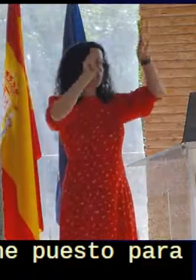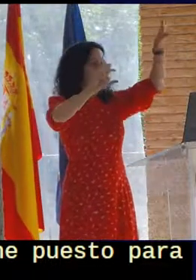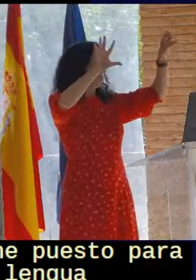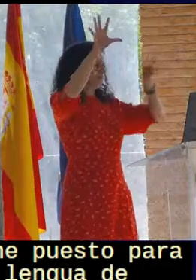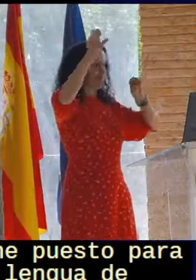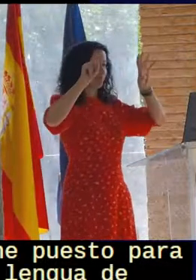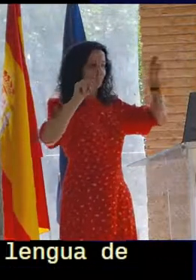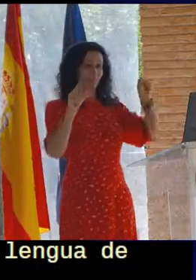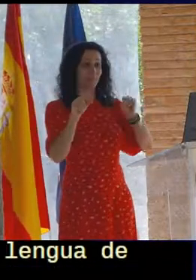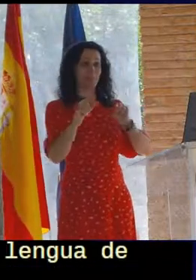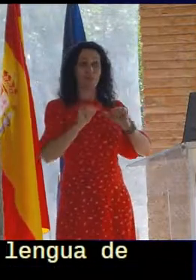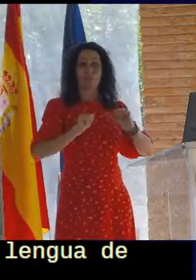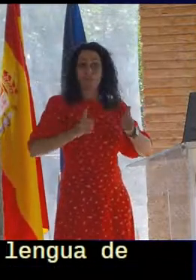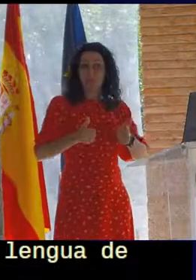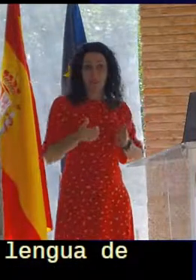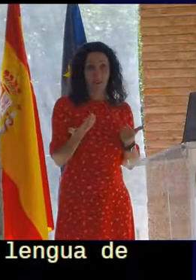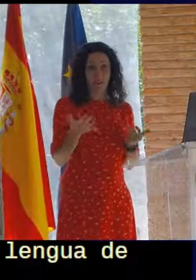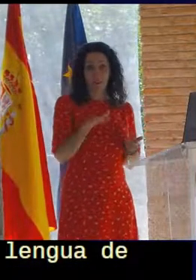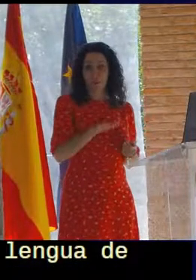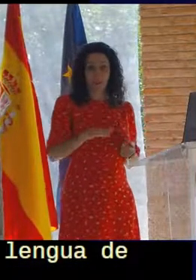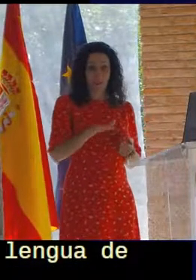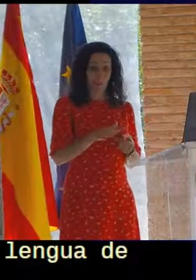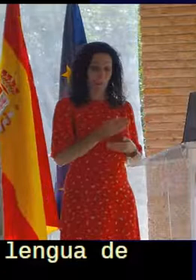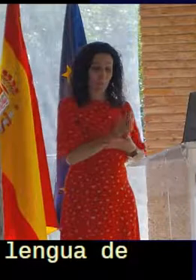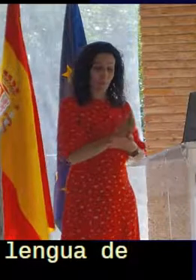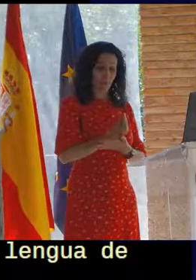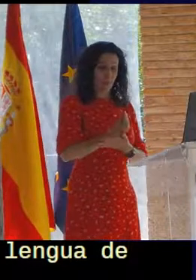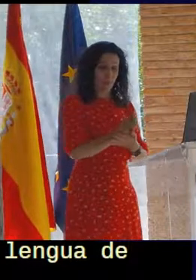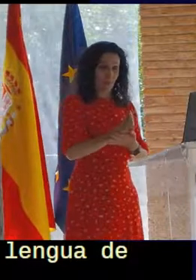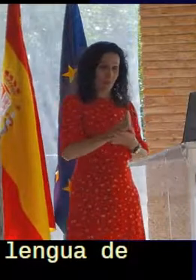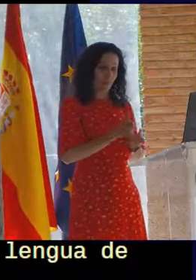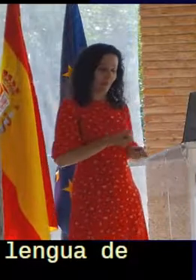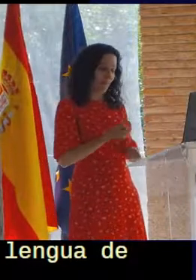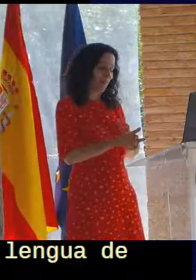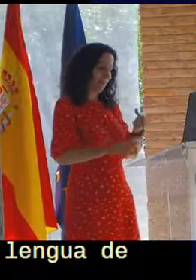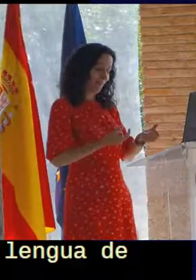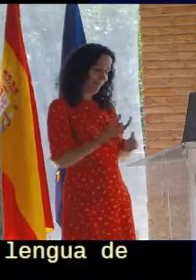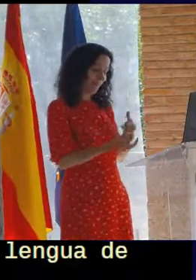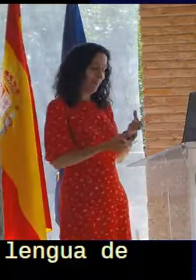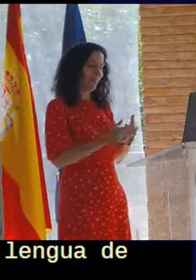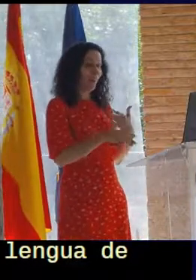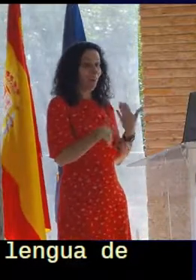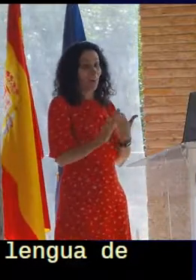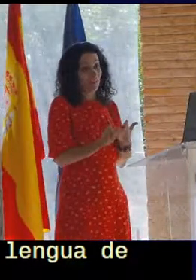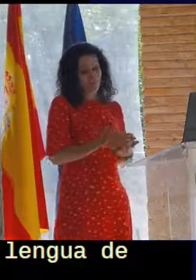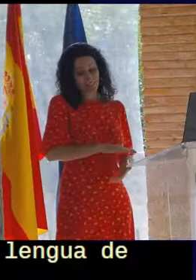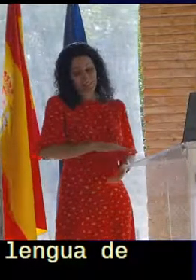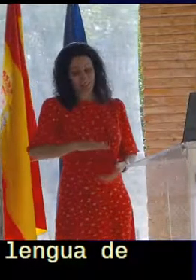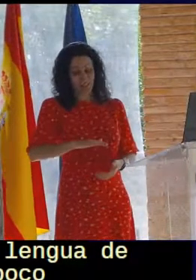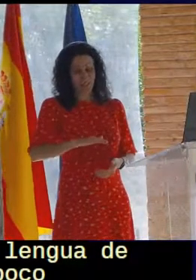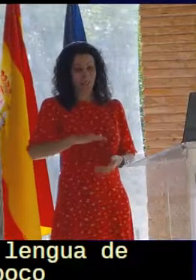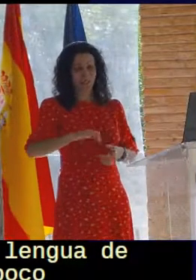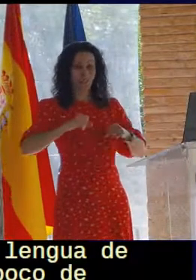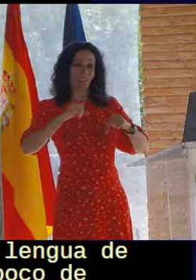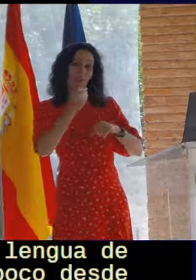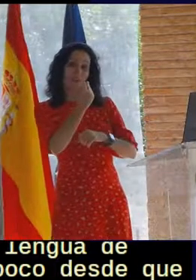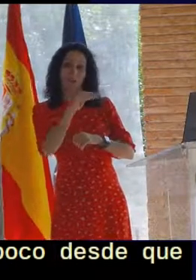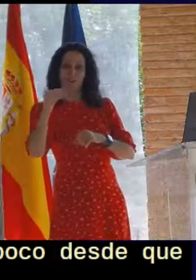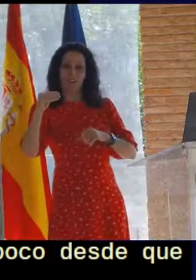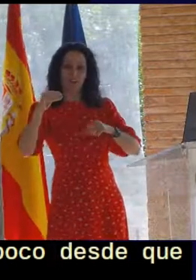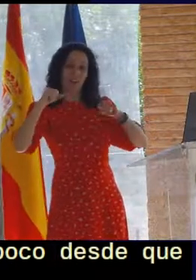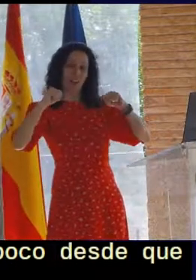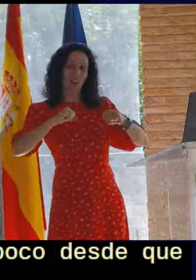lengua de signos es como una danza de de palabras Eh que que poco a poco desde que eres